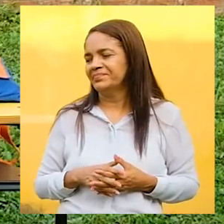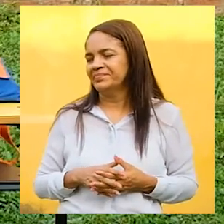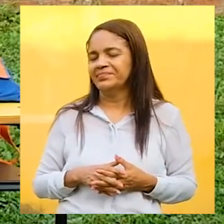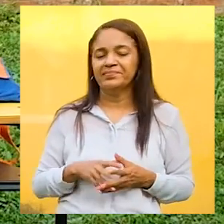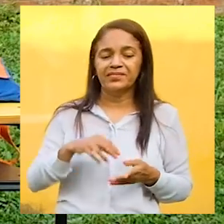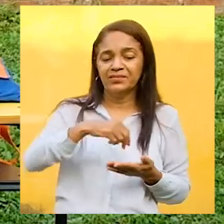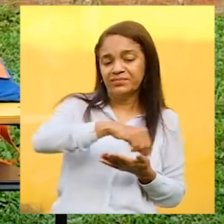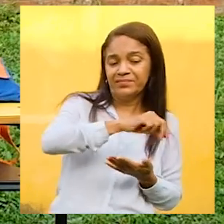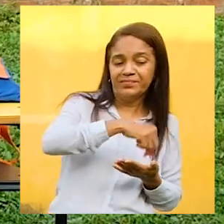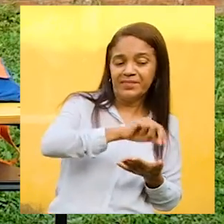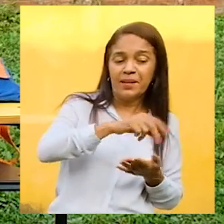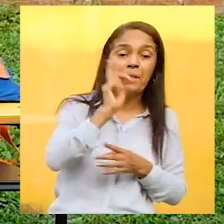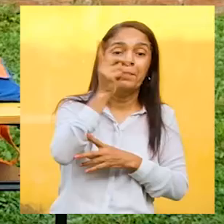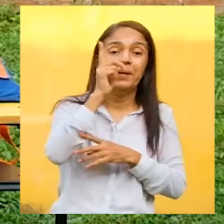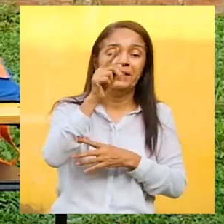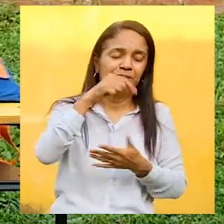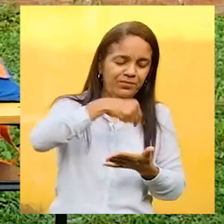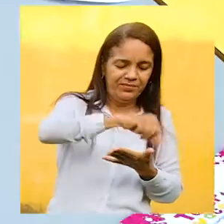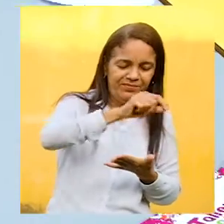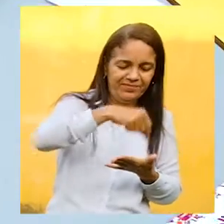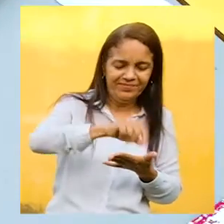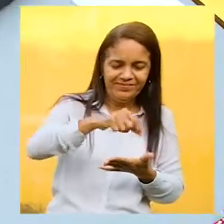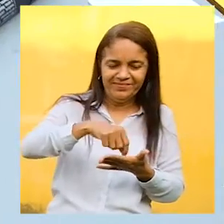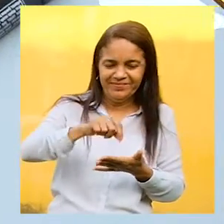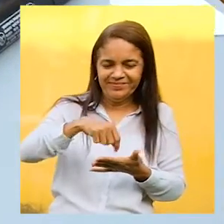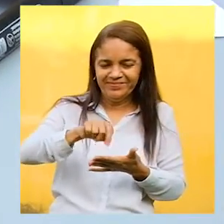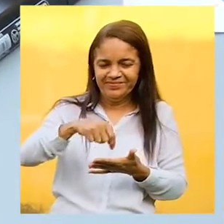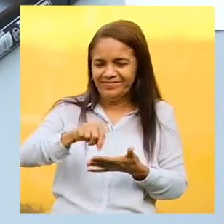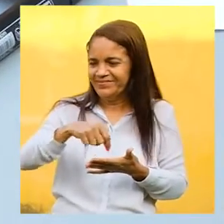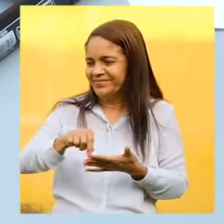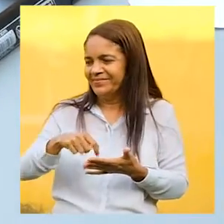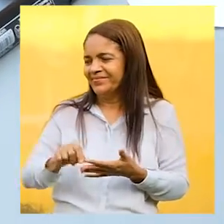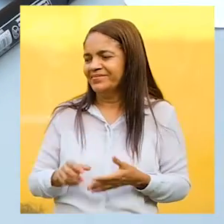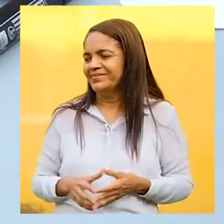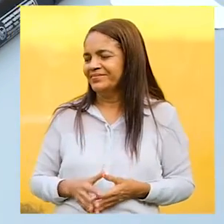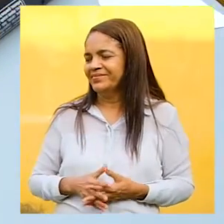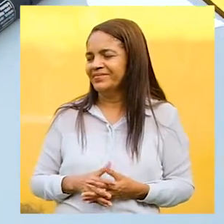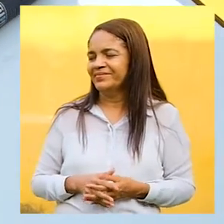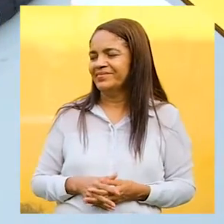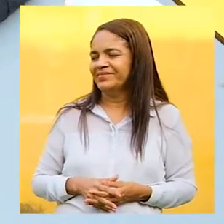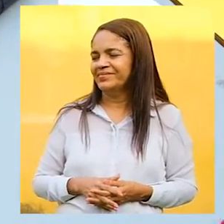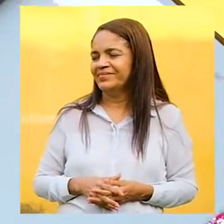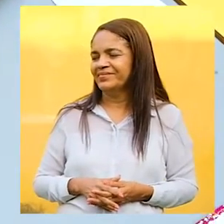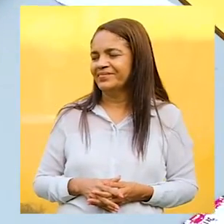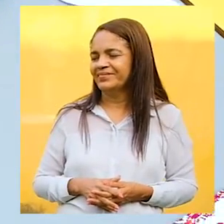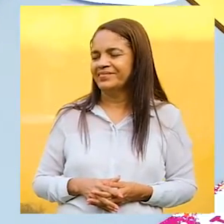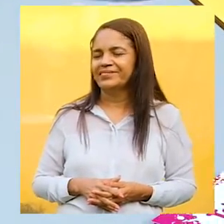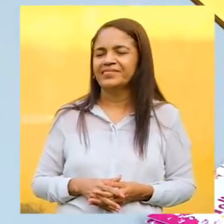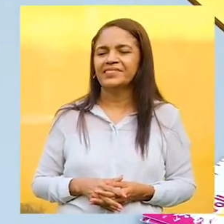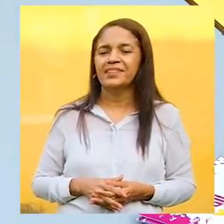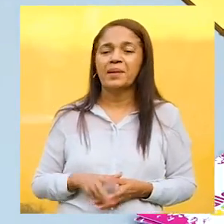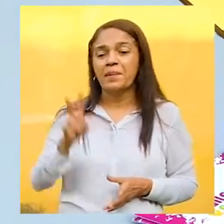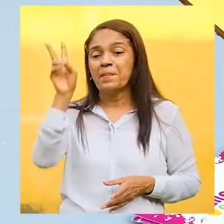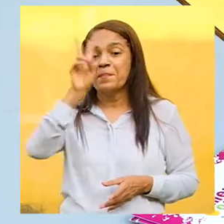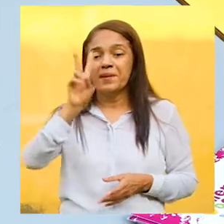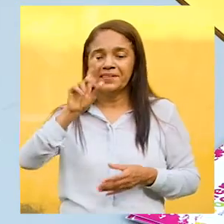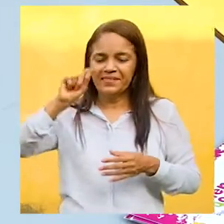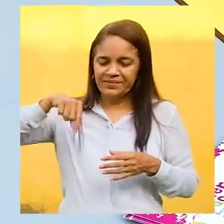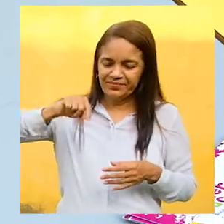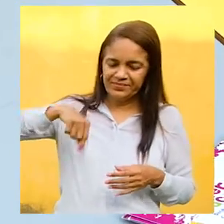por los alrededores. Esto va a permitir que la silueta de nuestra